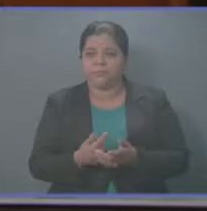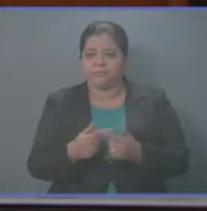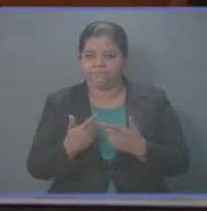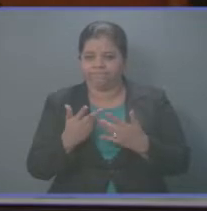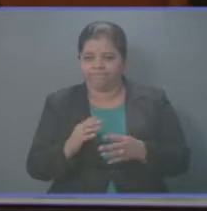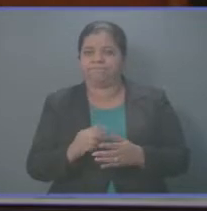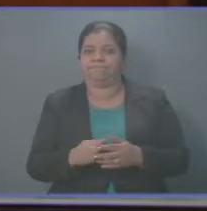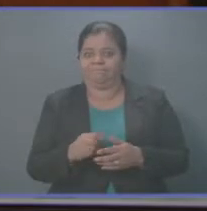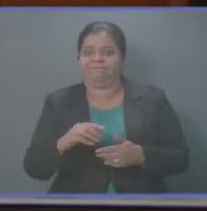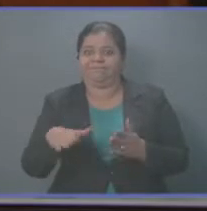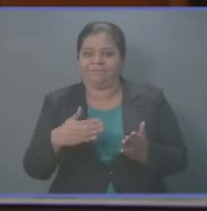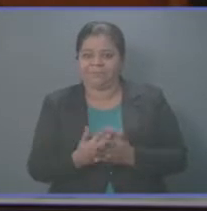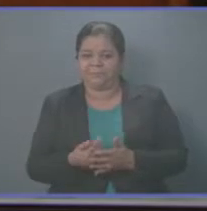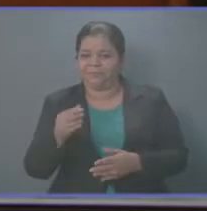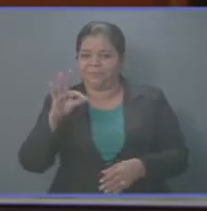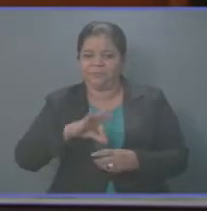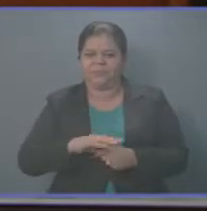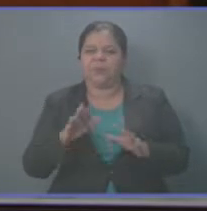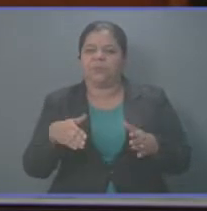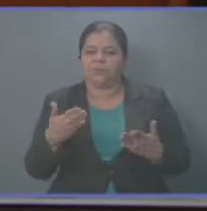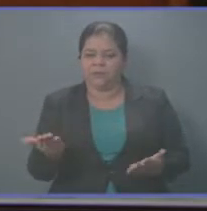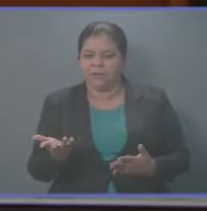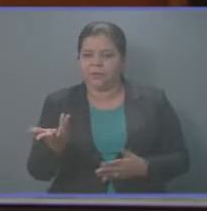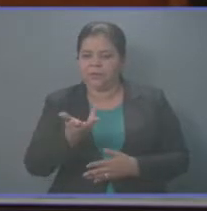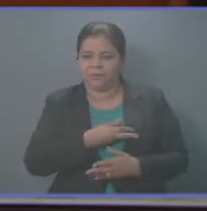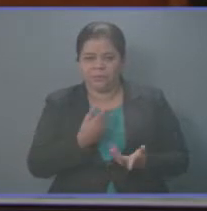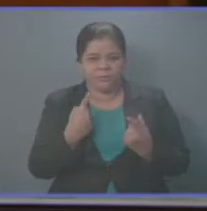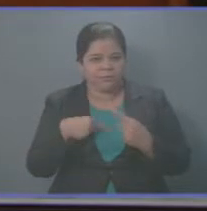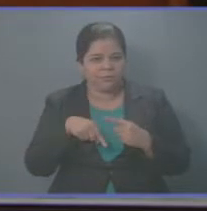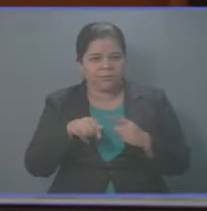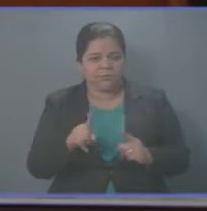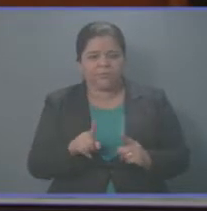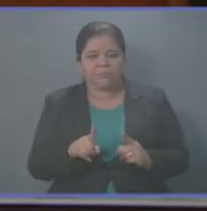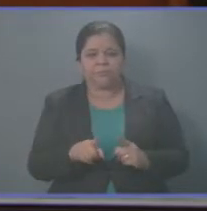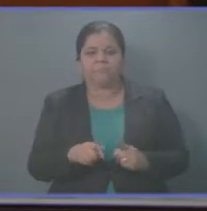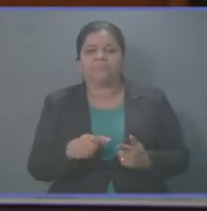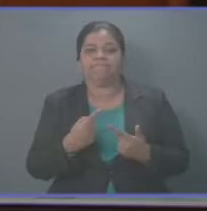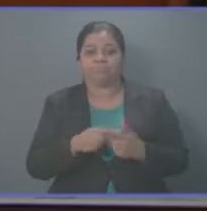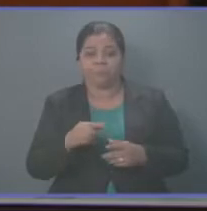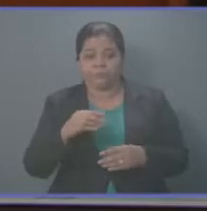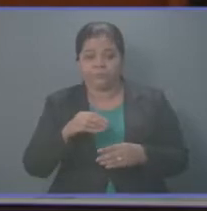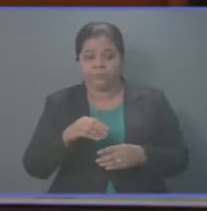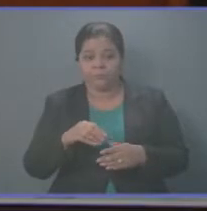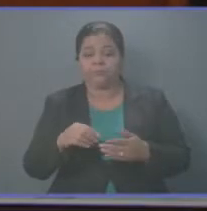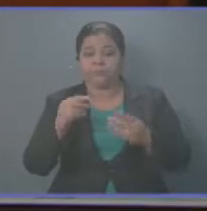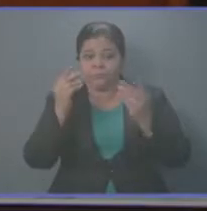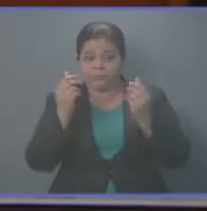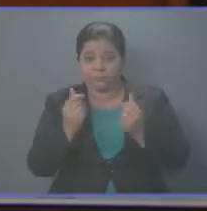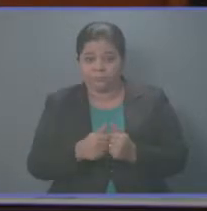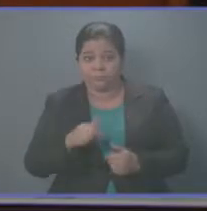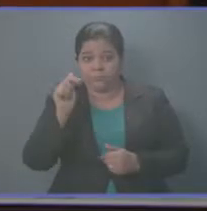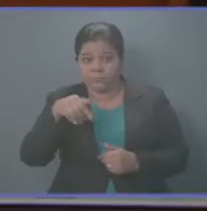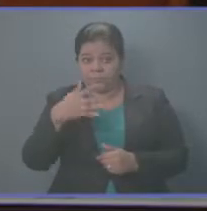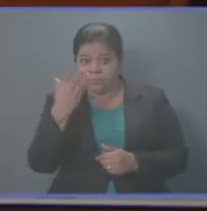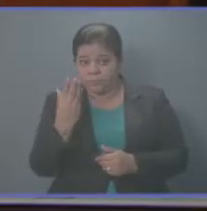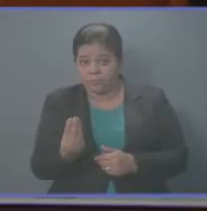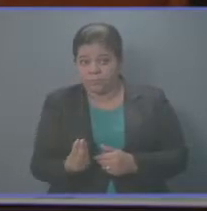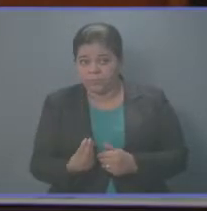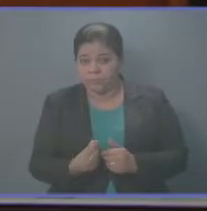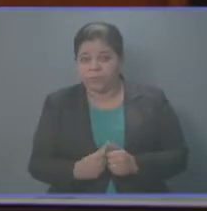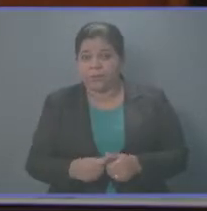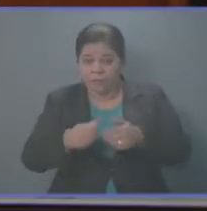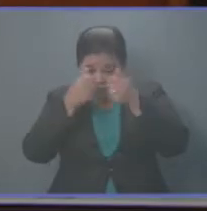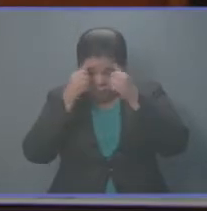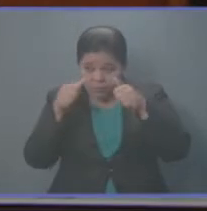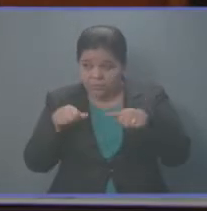por qué no votamos. Y seguiremos diciendo. Este presupuesto que hoy se